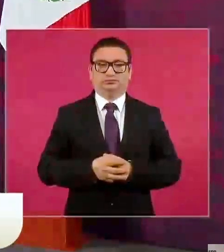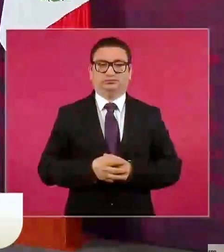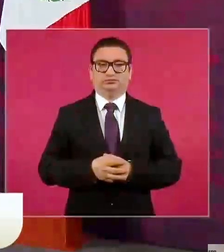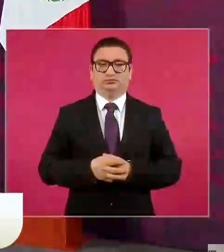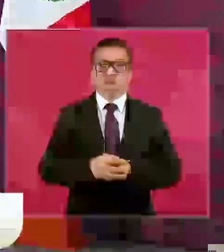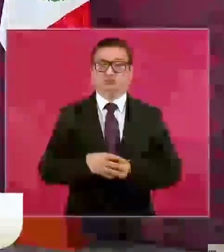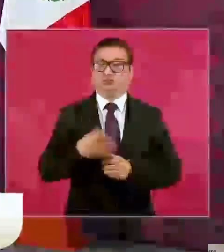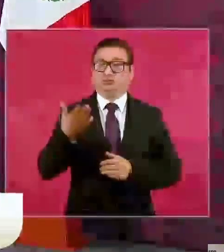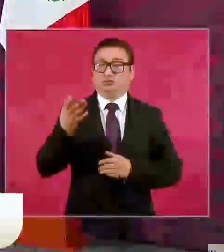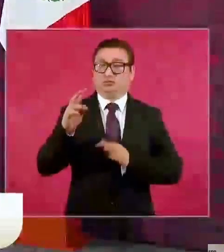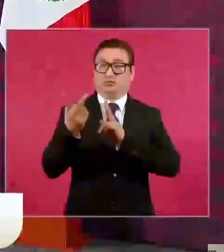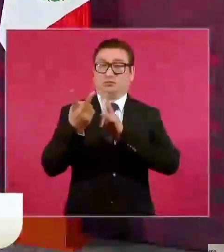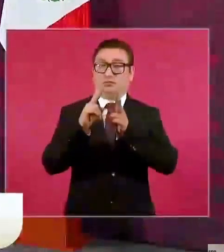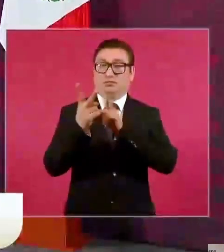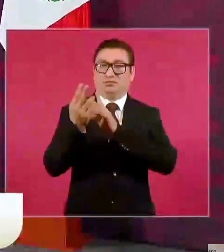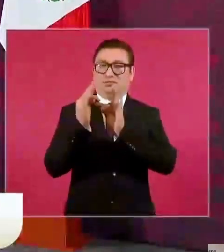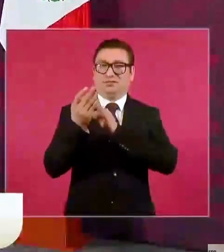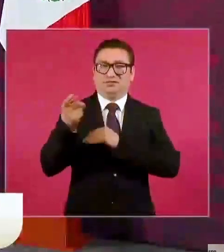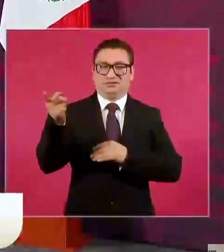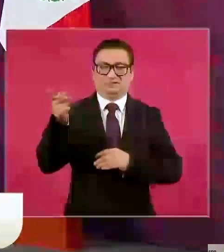los vecinos,